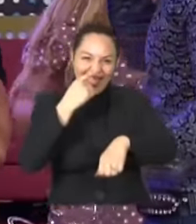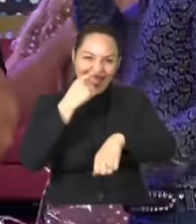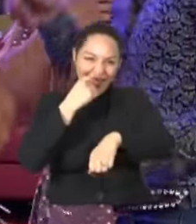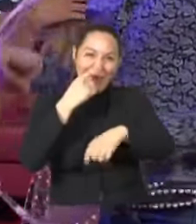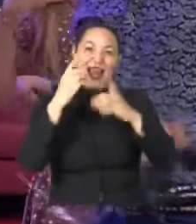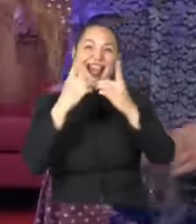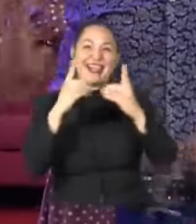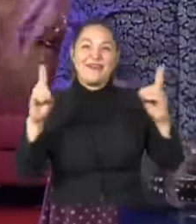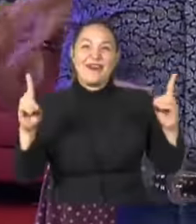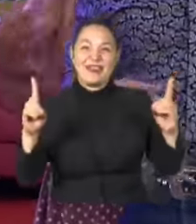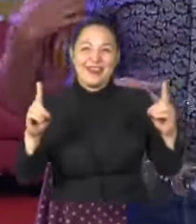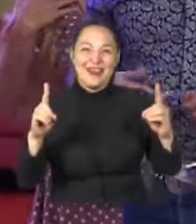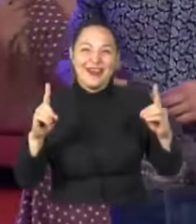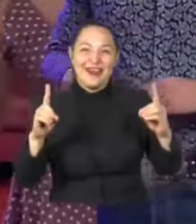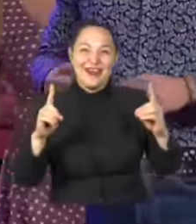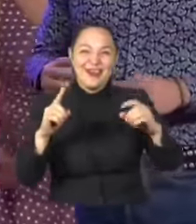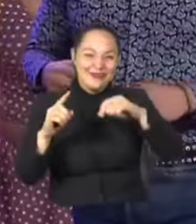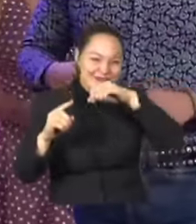divorcio!